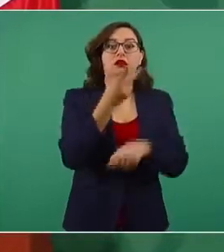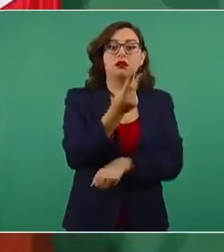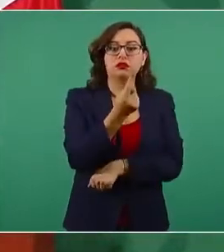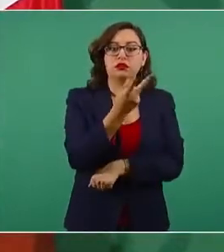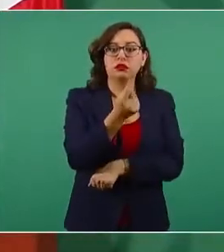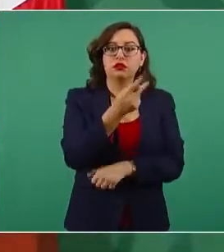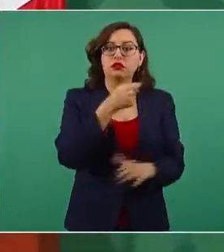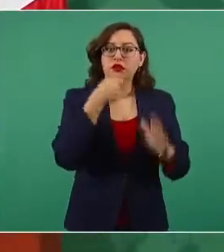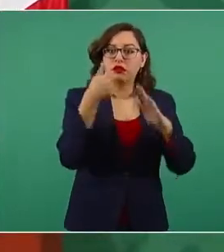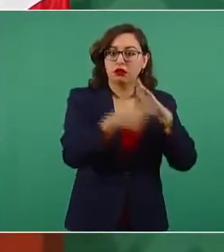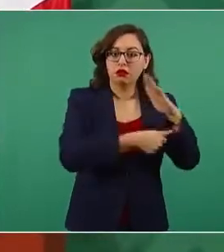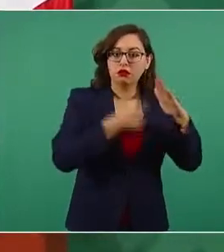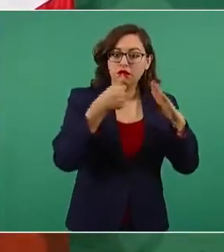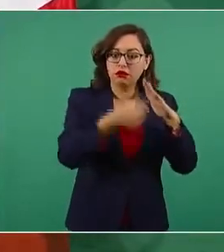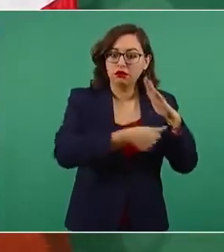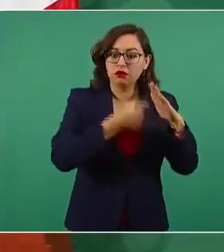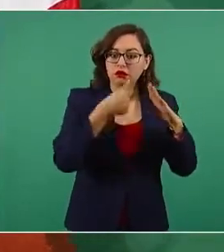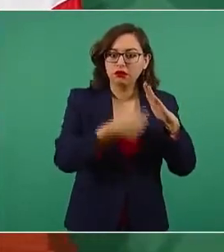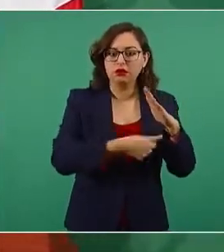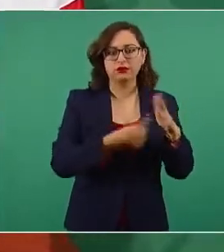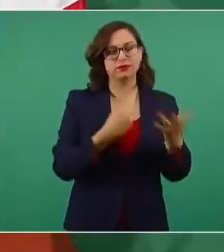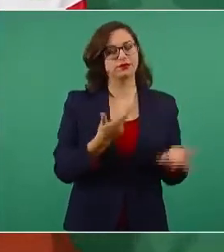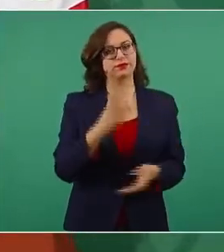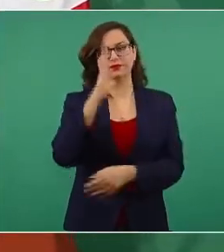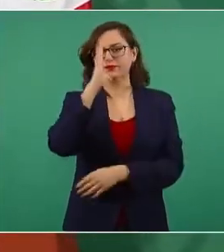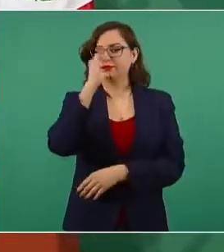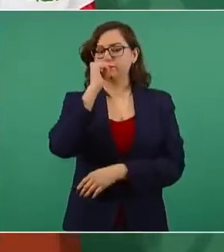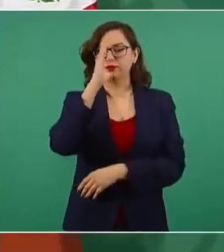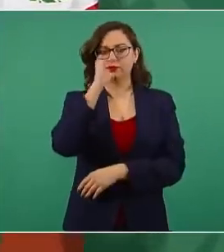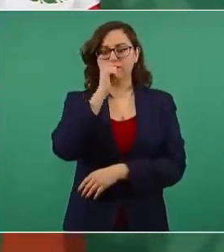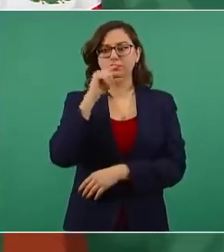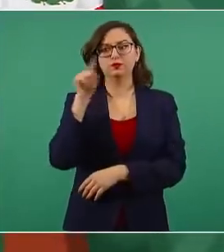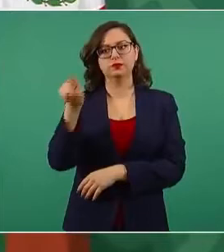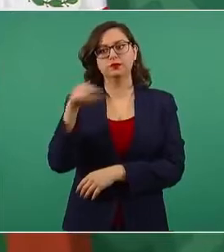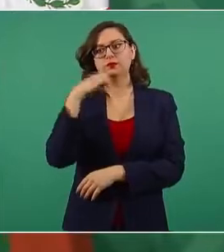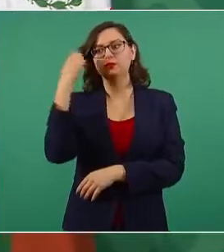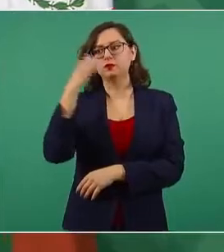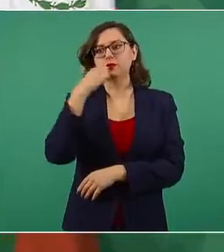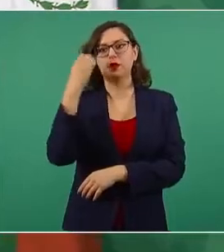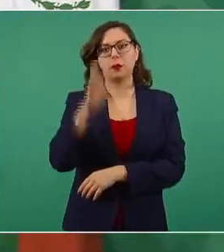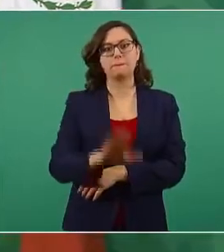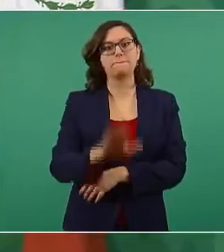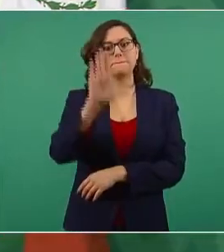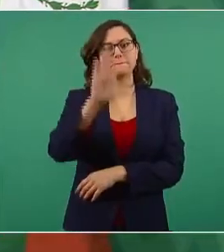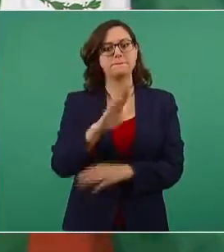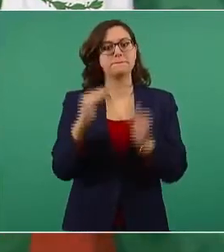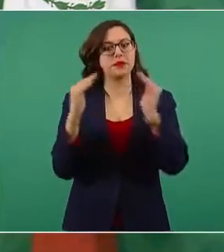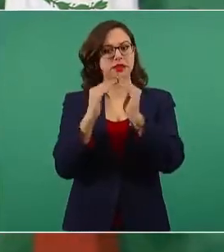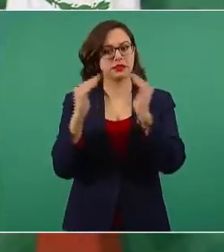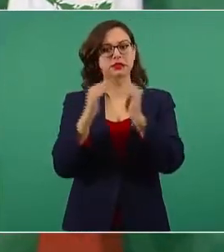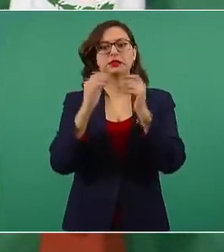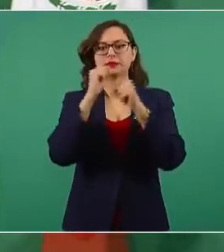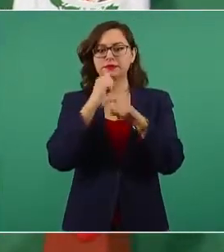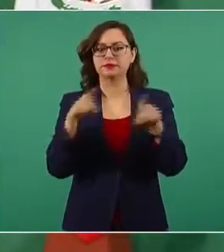La escuela es el segundo hogar y no solo es conocimiento,